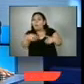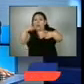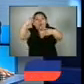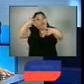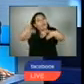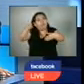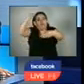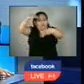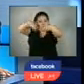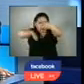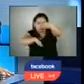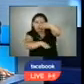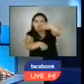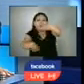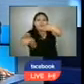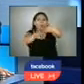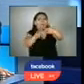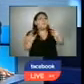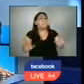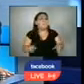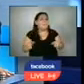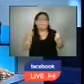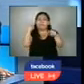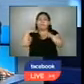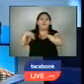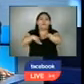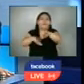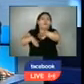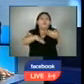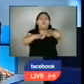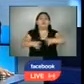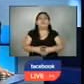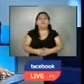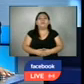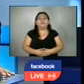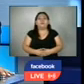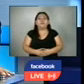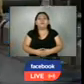con el que se pretende agilizar la circulación vehicular en la zona.